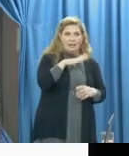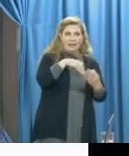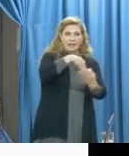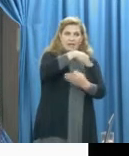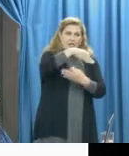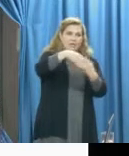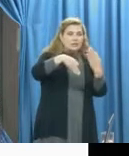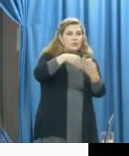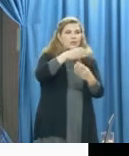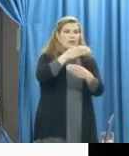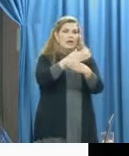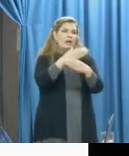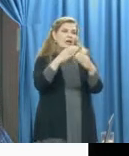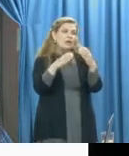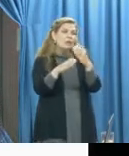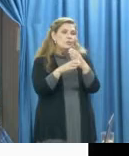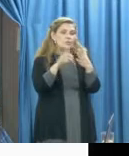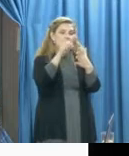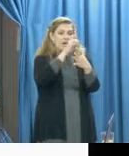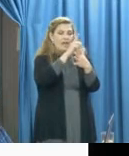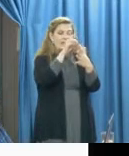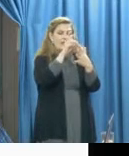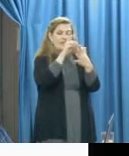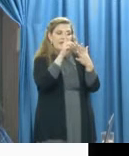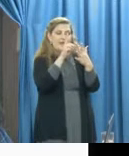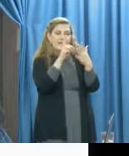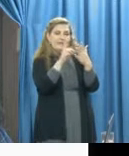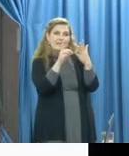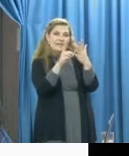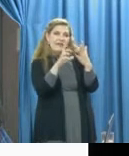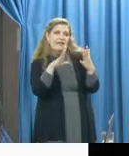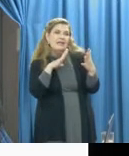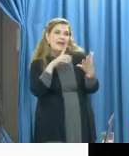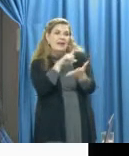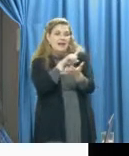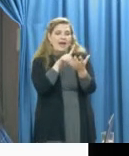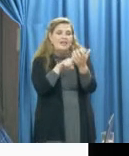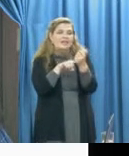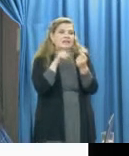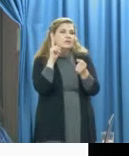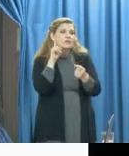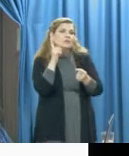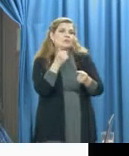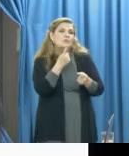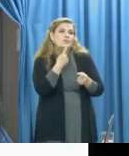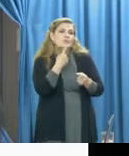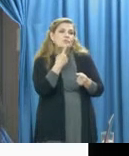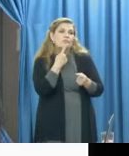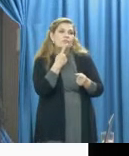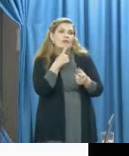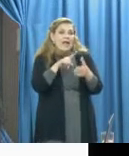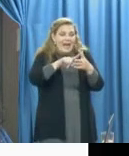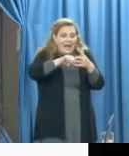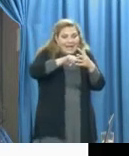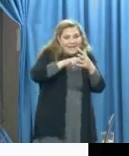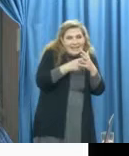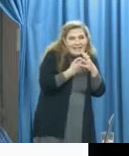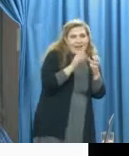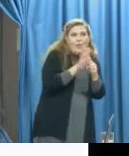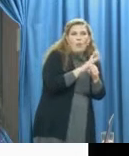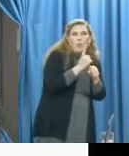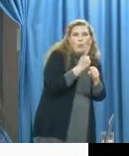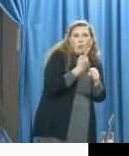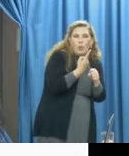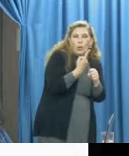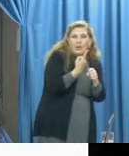heterogeneidad o esta variabilidad que hay en las sorderas. En el tipo de la etiología,